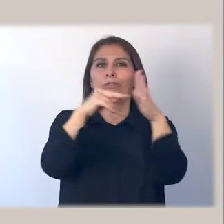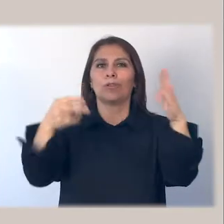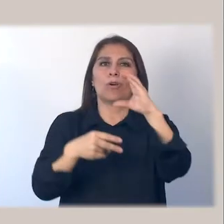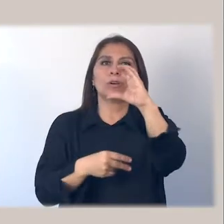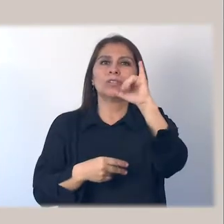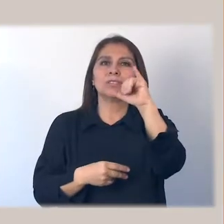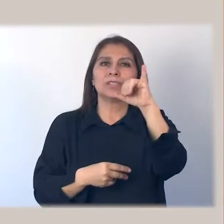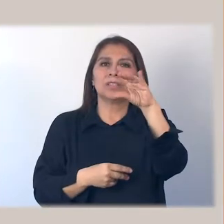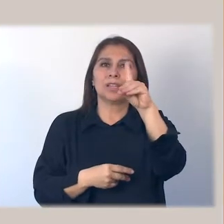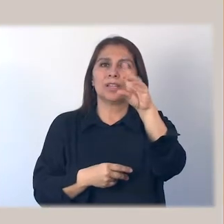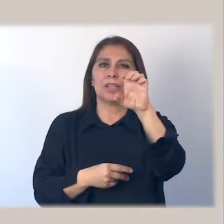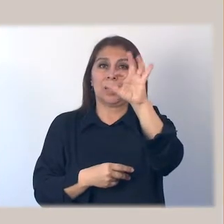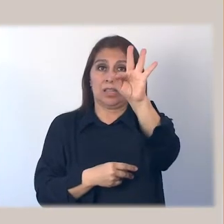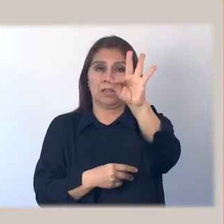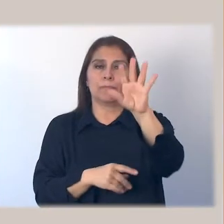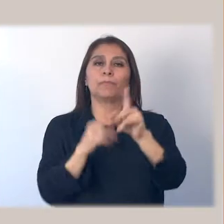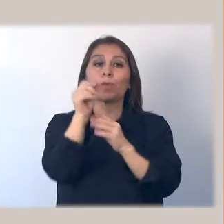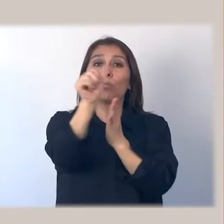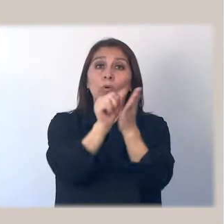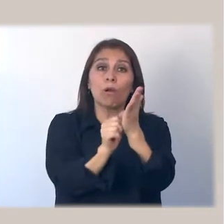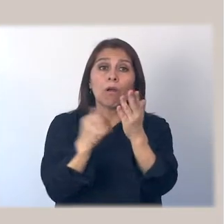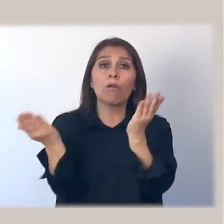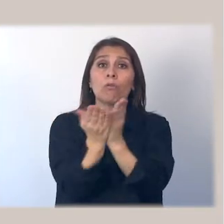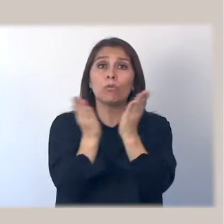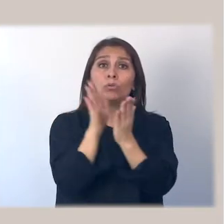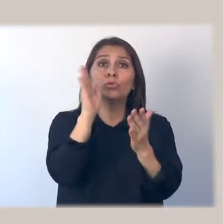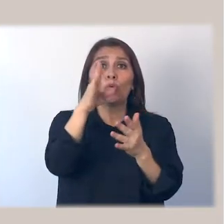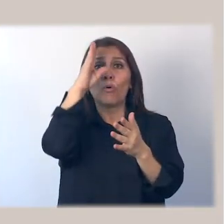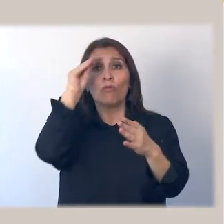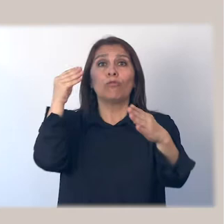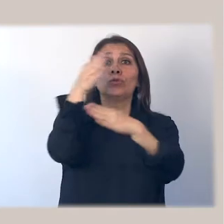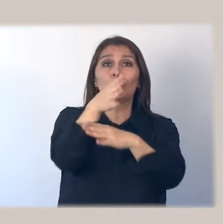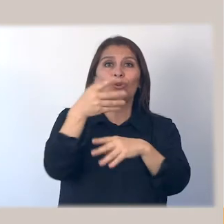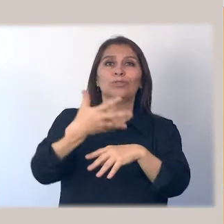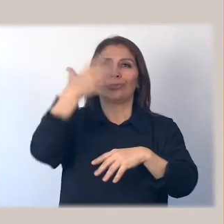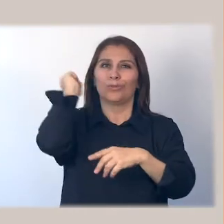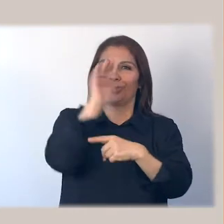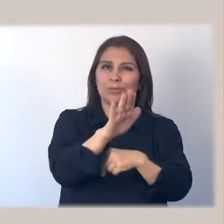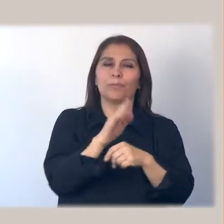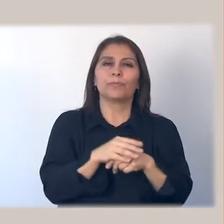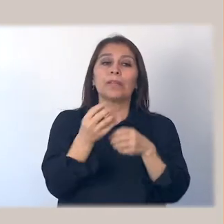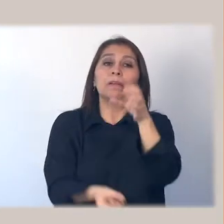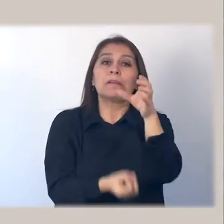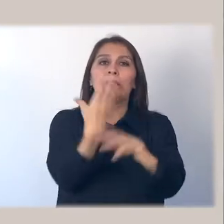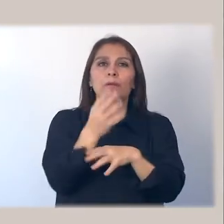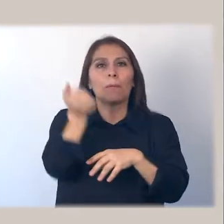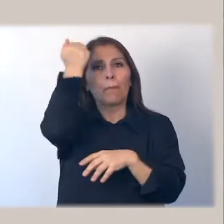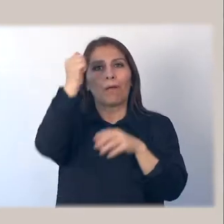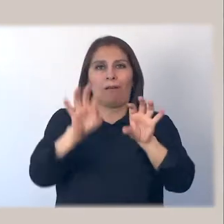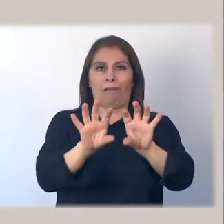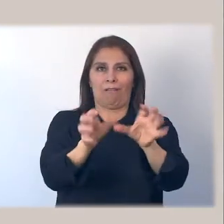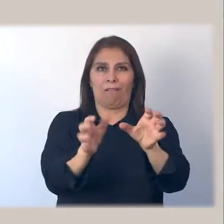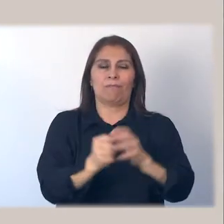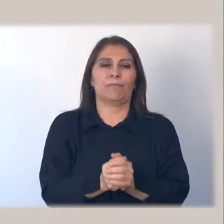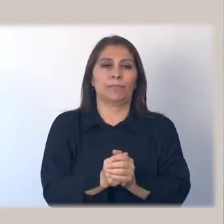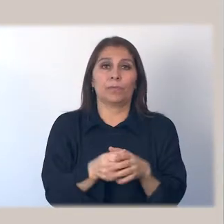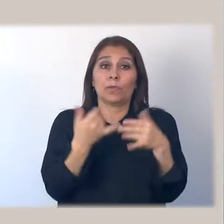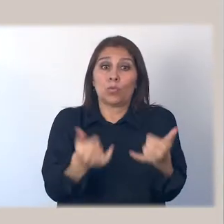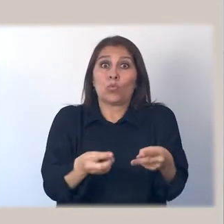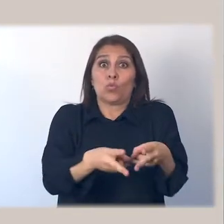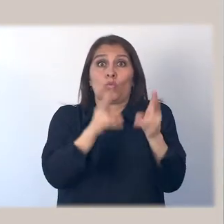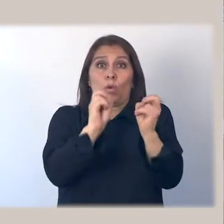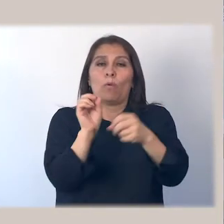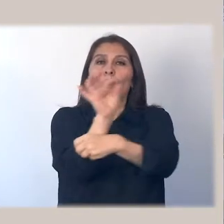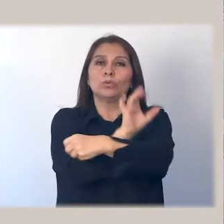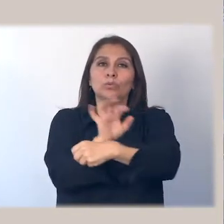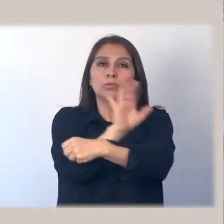Tecnológico, CIDED, los programas educativos de Historias con Futuro y la creación de la Pedagógica Radio, la